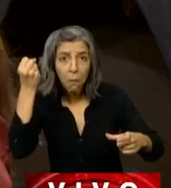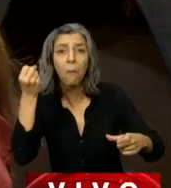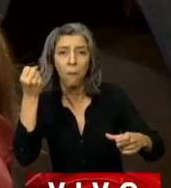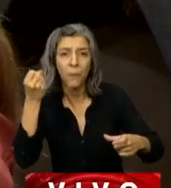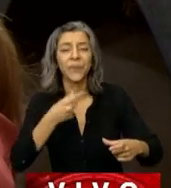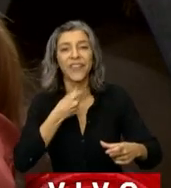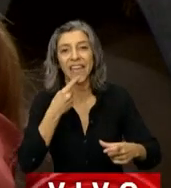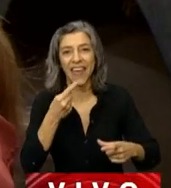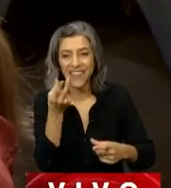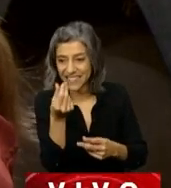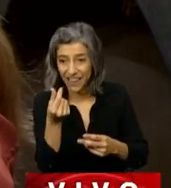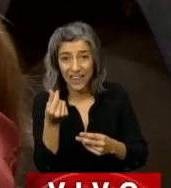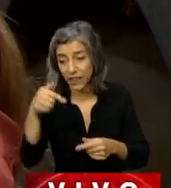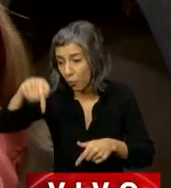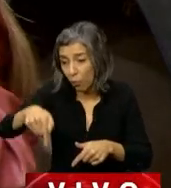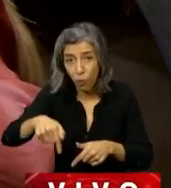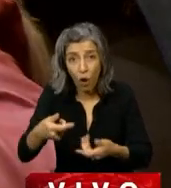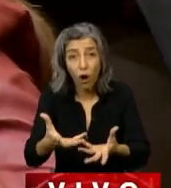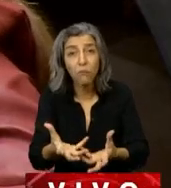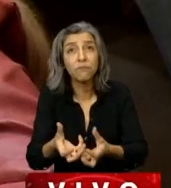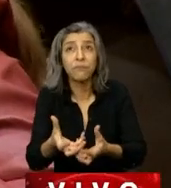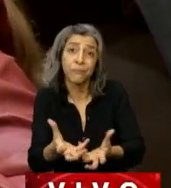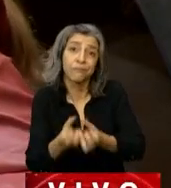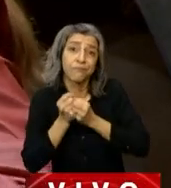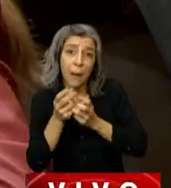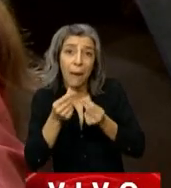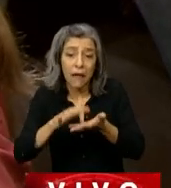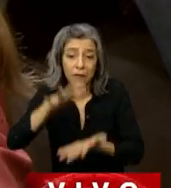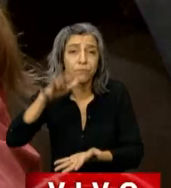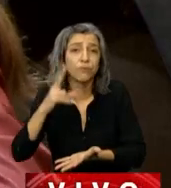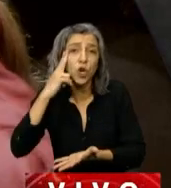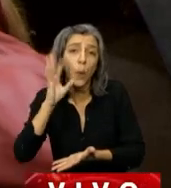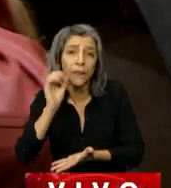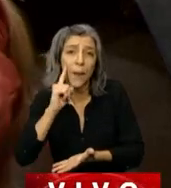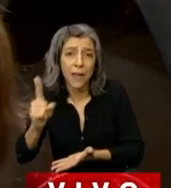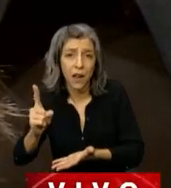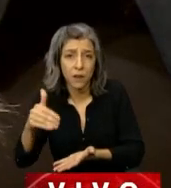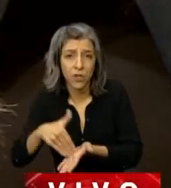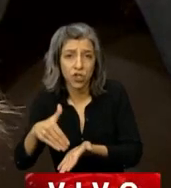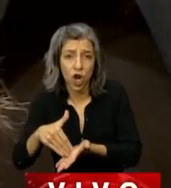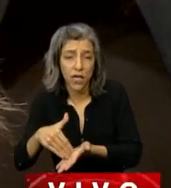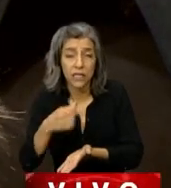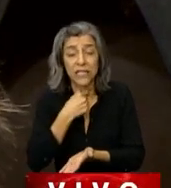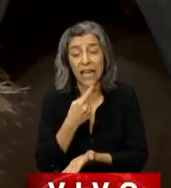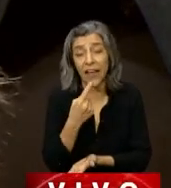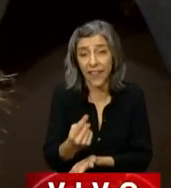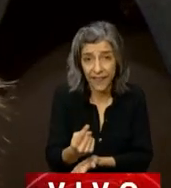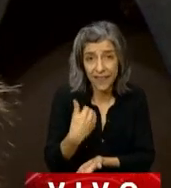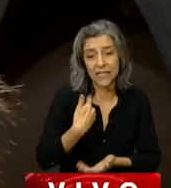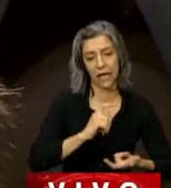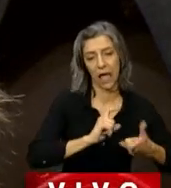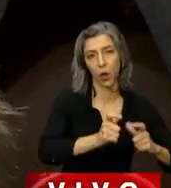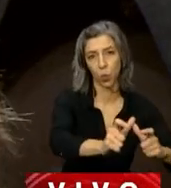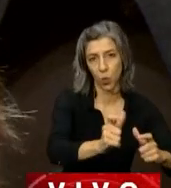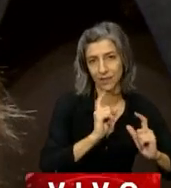monto efectivo a precios de hoy rondará los 90.000 millones. Todo esto implica que entre el criterio de